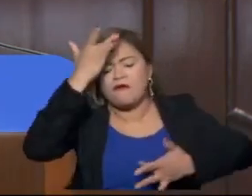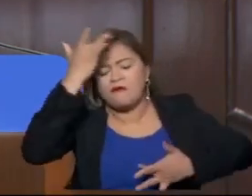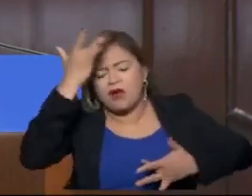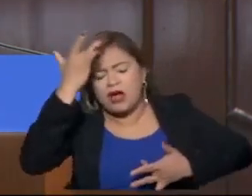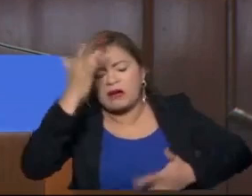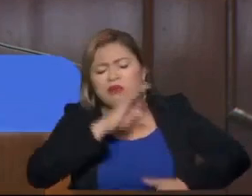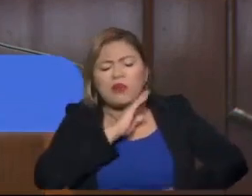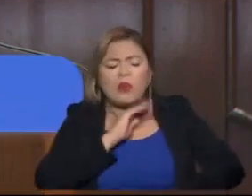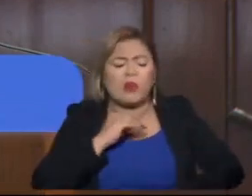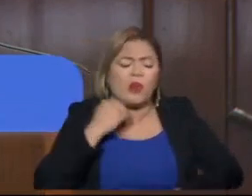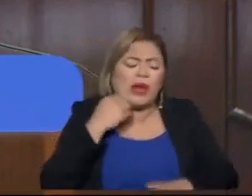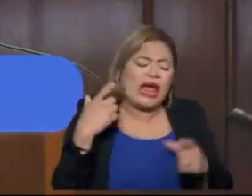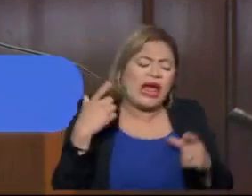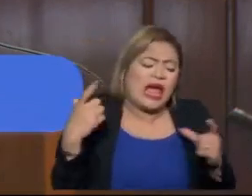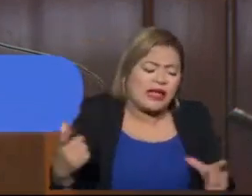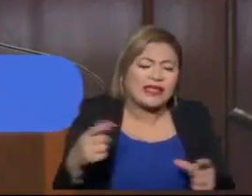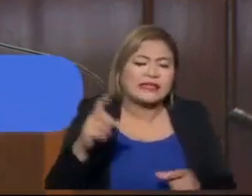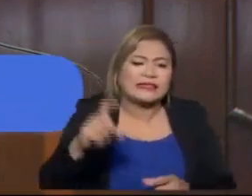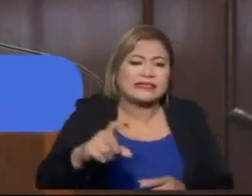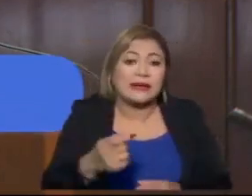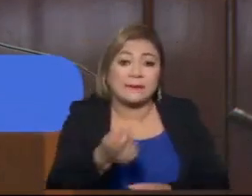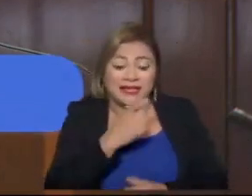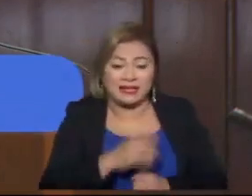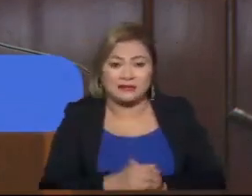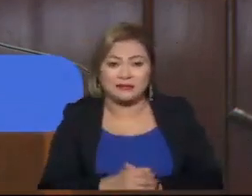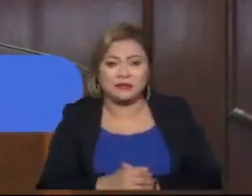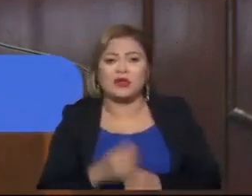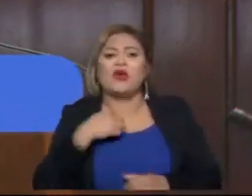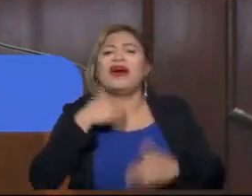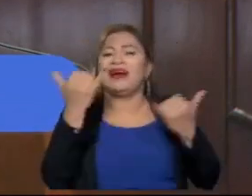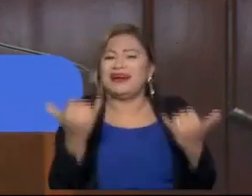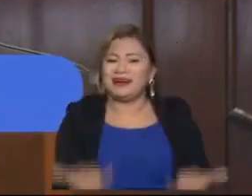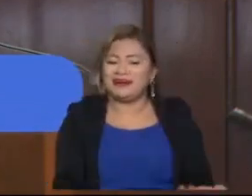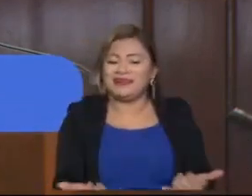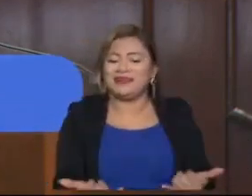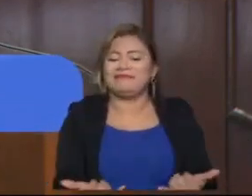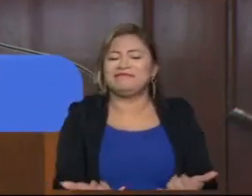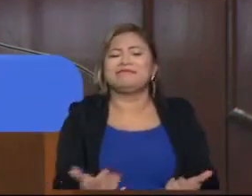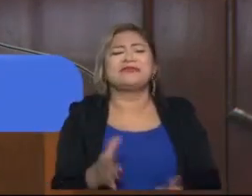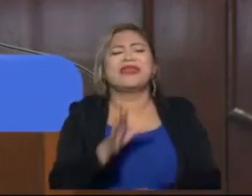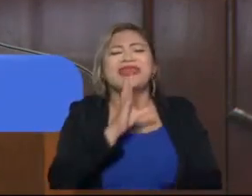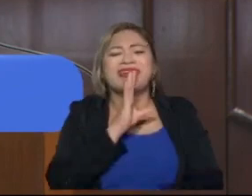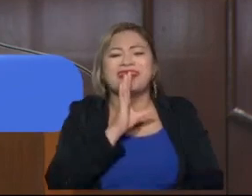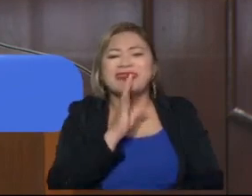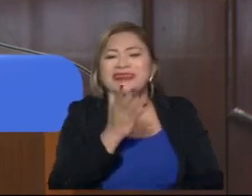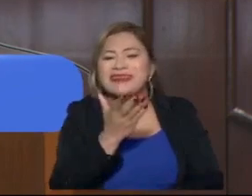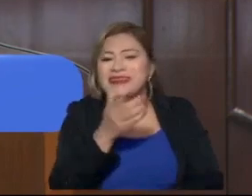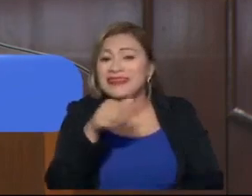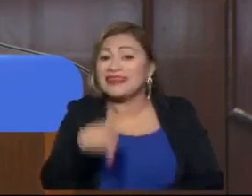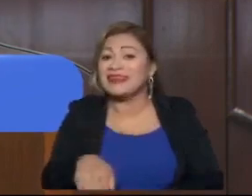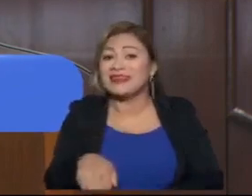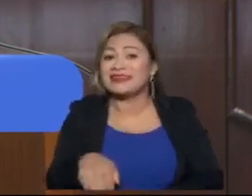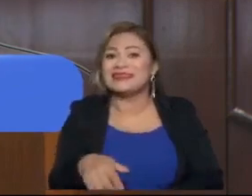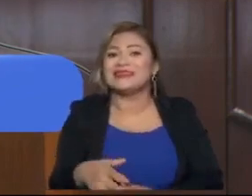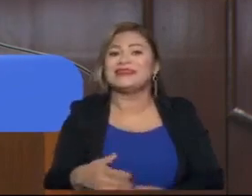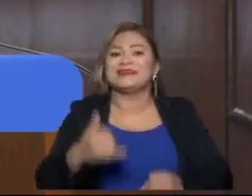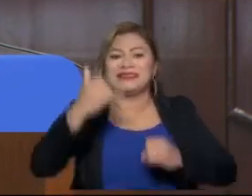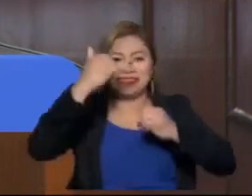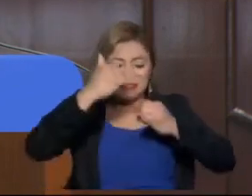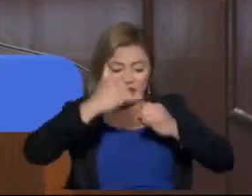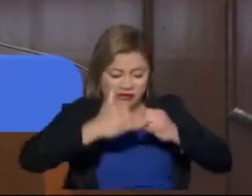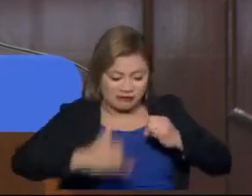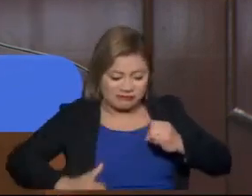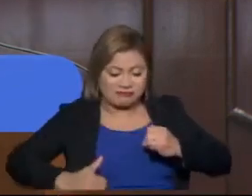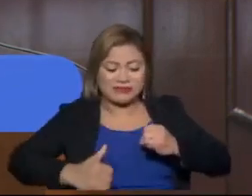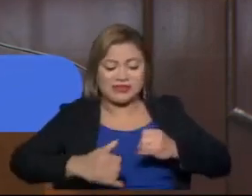crónicas. Hoy anuncio al país que hemos cumplido y culminado la primera etapa